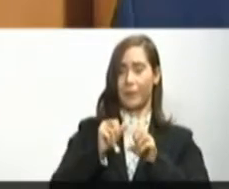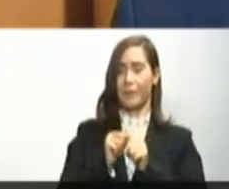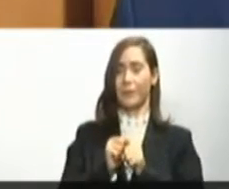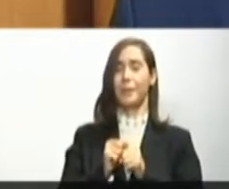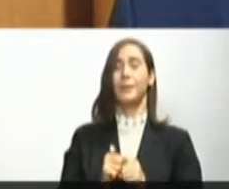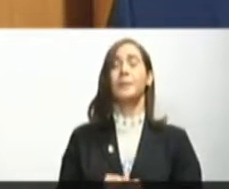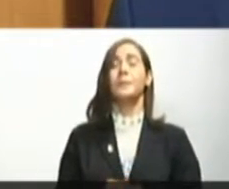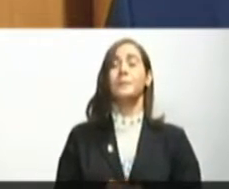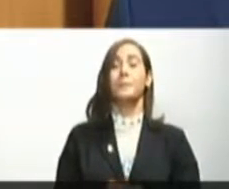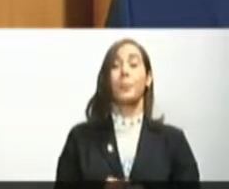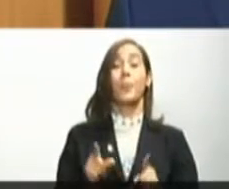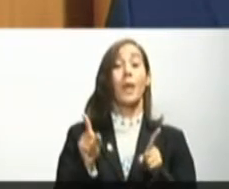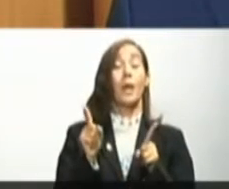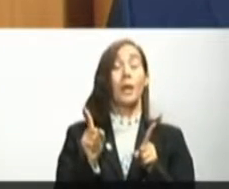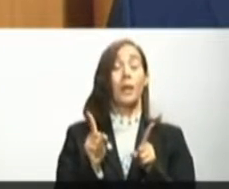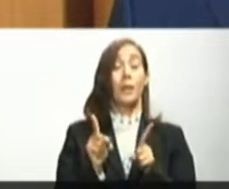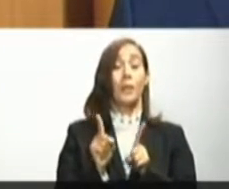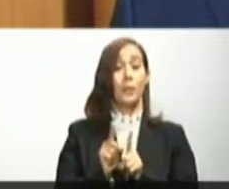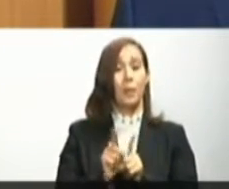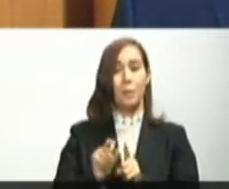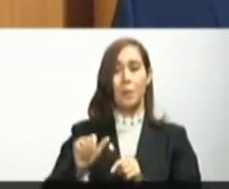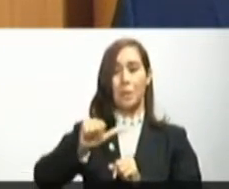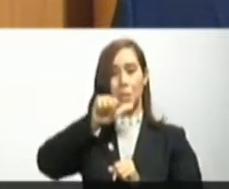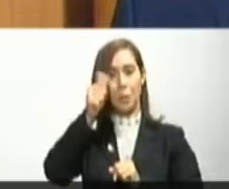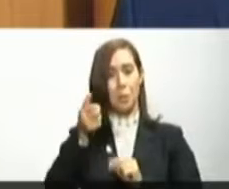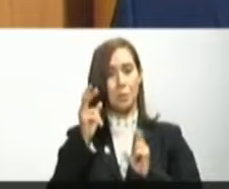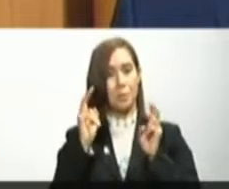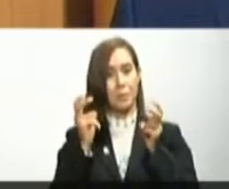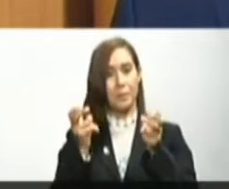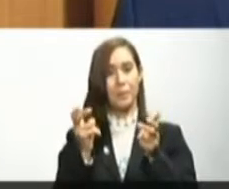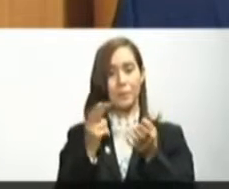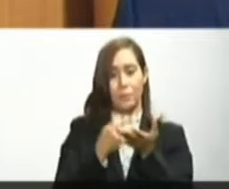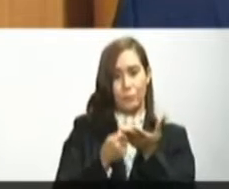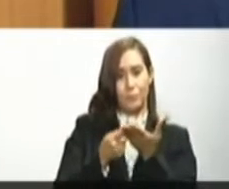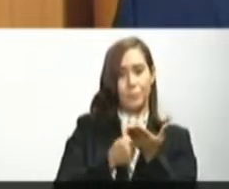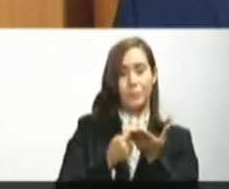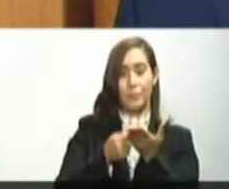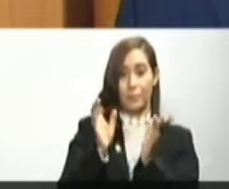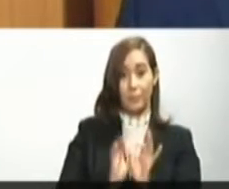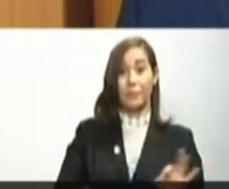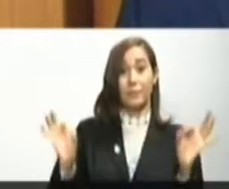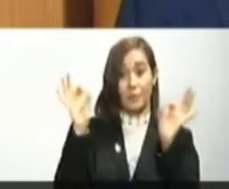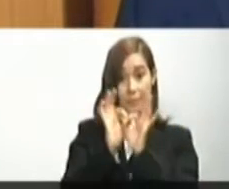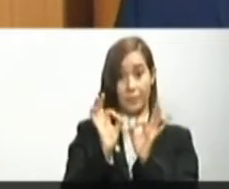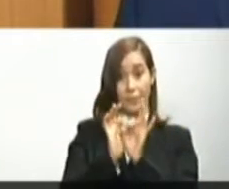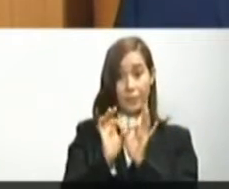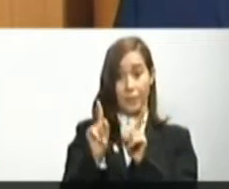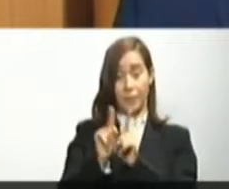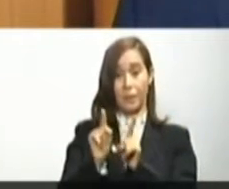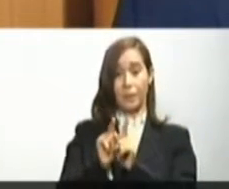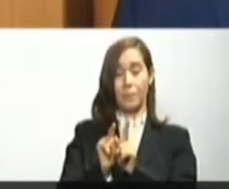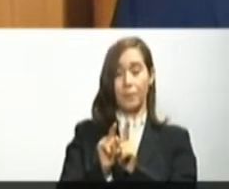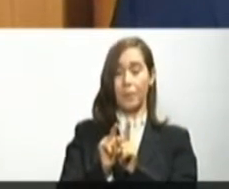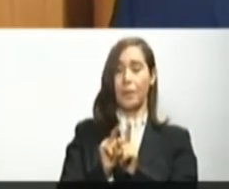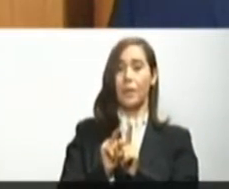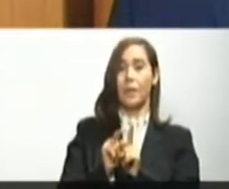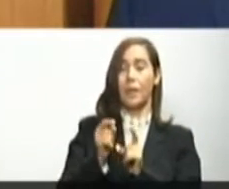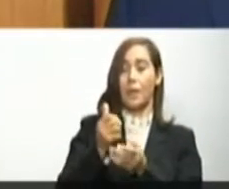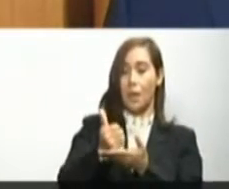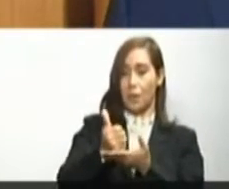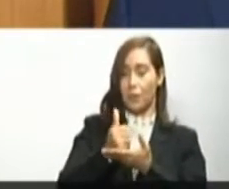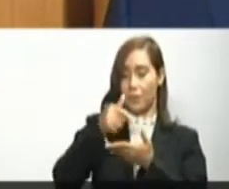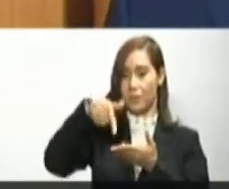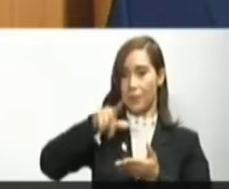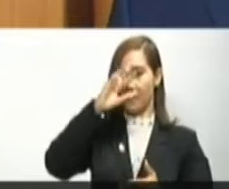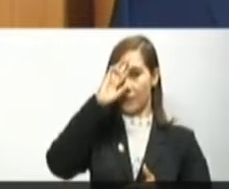realizando y también de otras condiciones que favorecerían las inversiones en nuestro